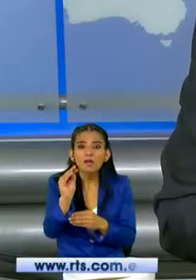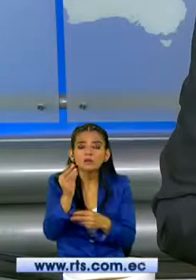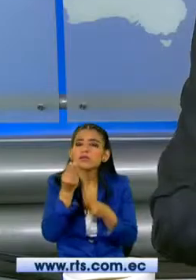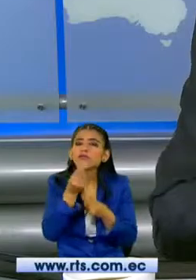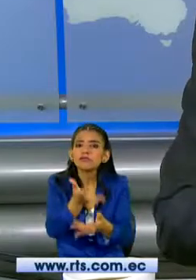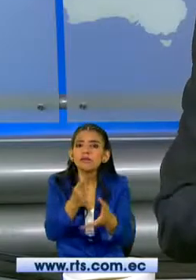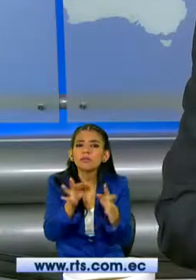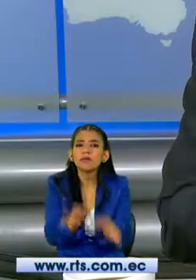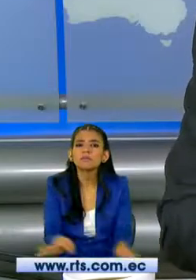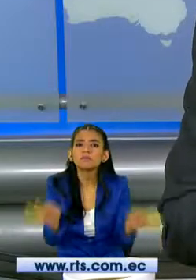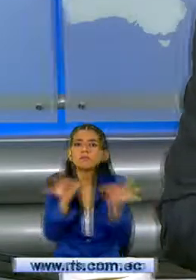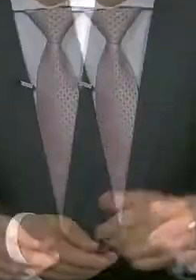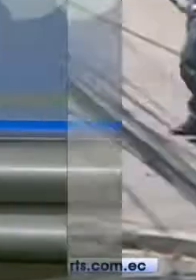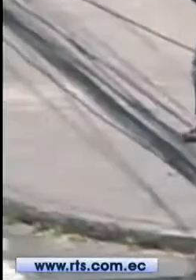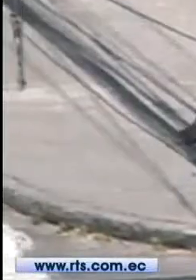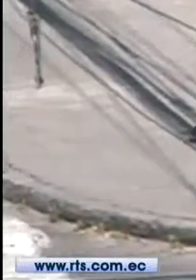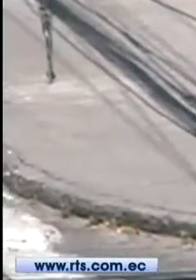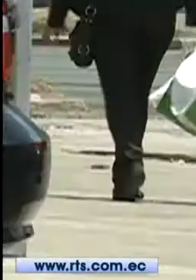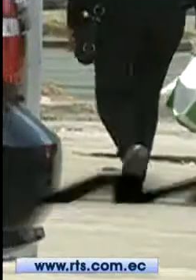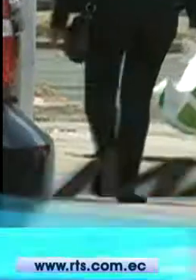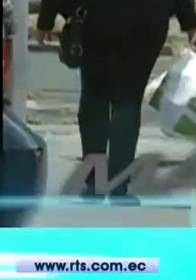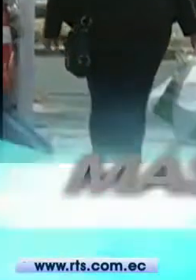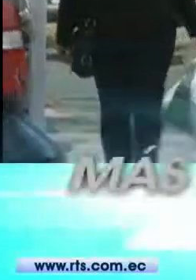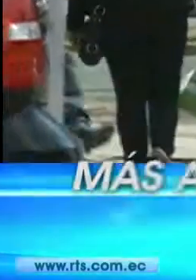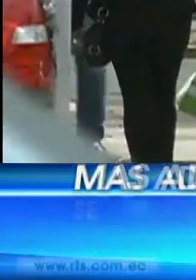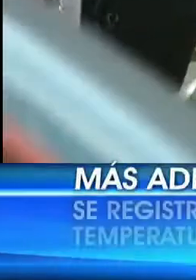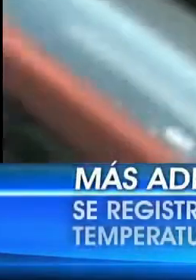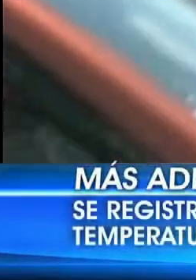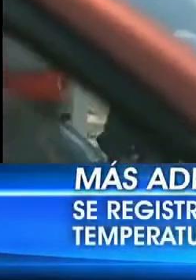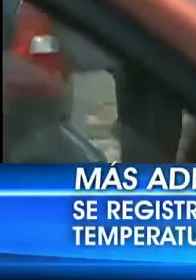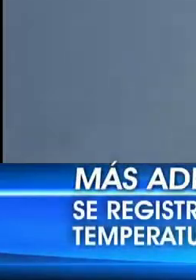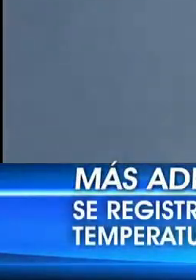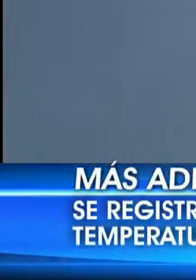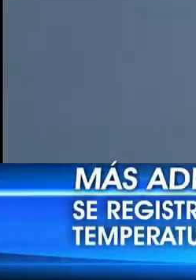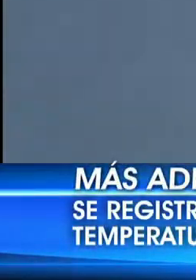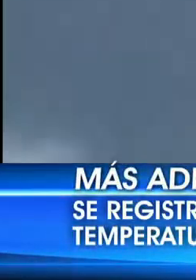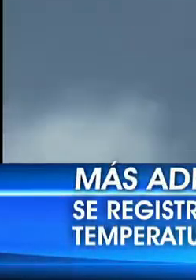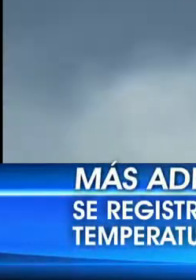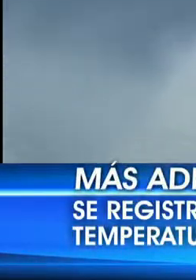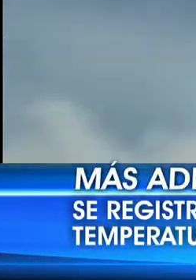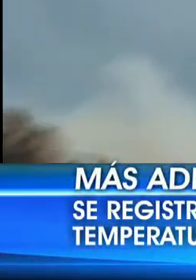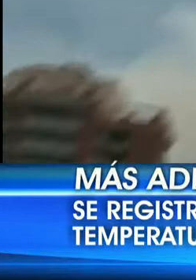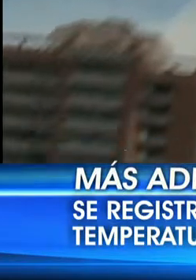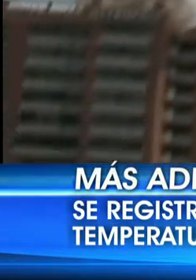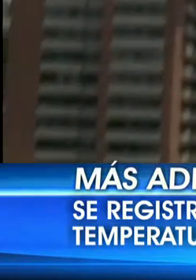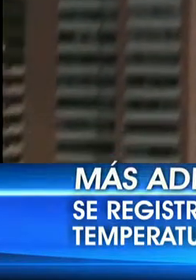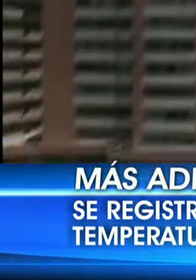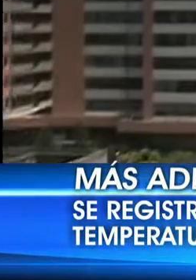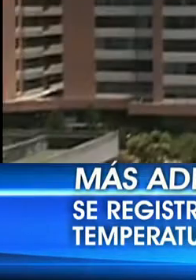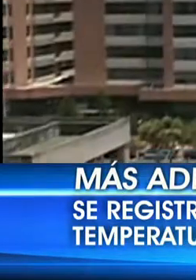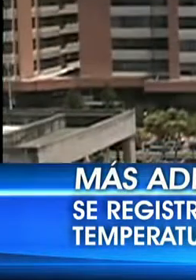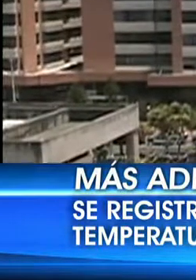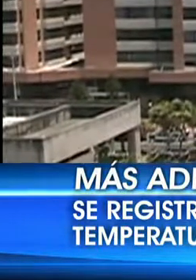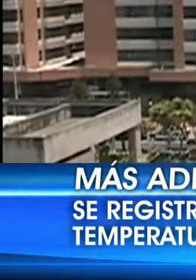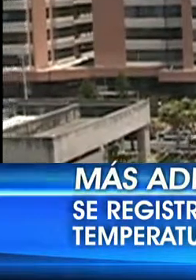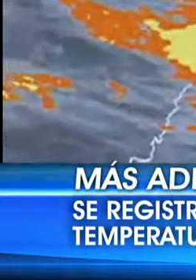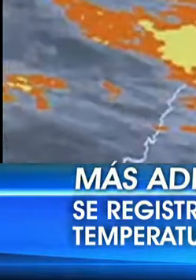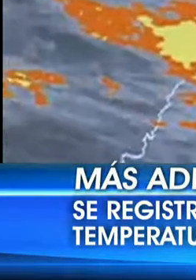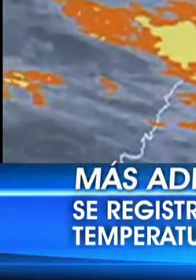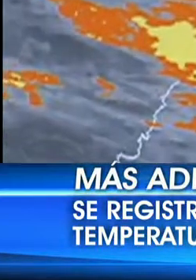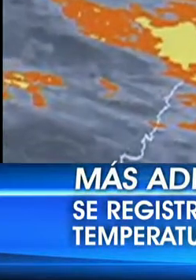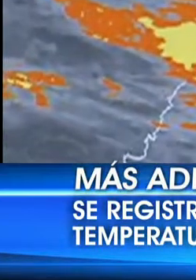informe especial de la temperatura en la ciudad. Hace un momento les decía que el clima está terrible. Ayer se llegó hasta 26 grados bajo la